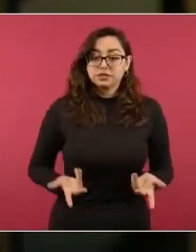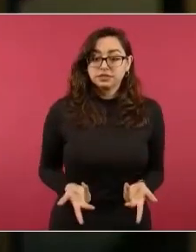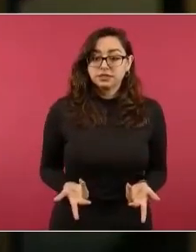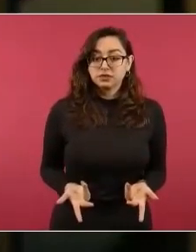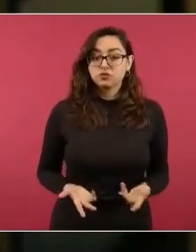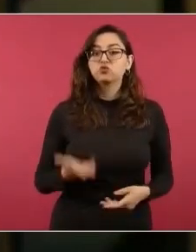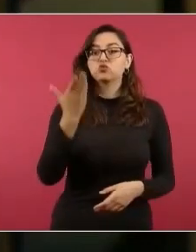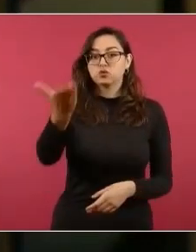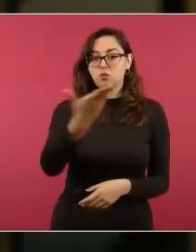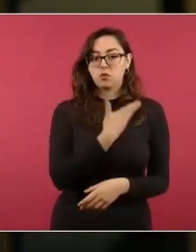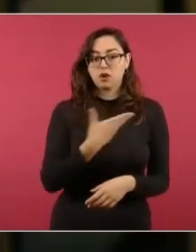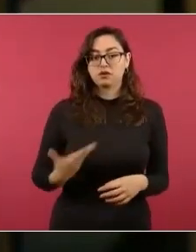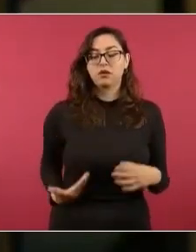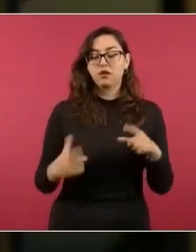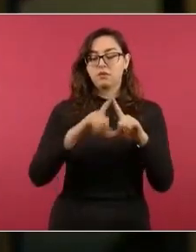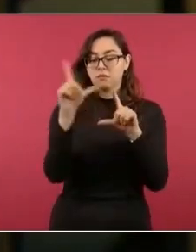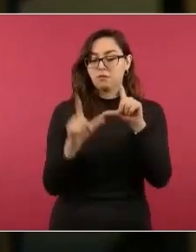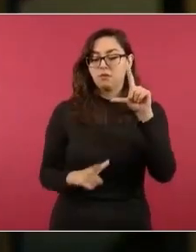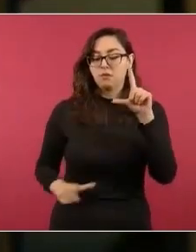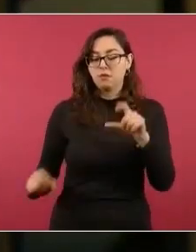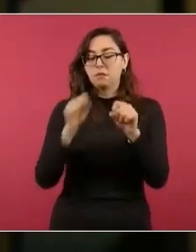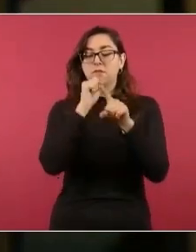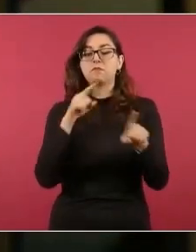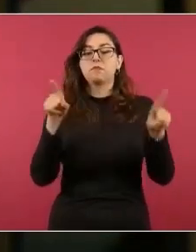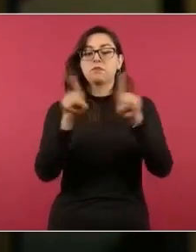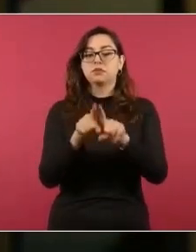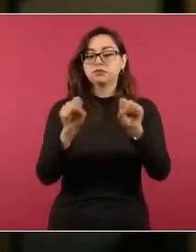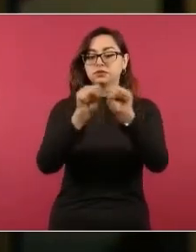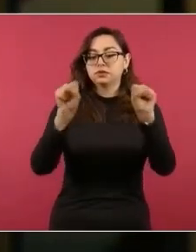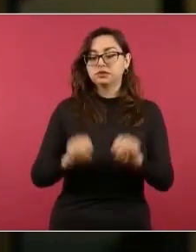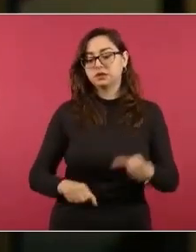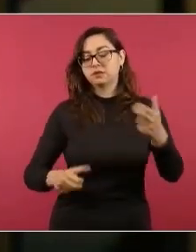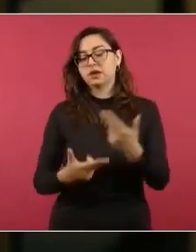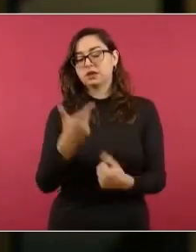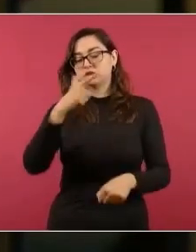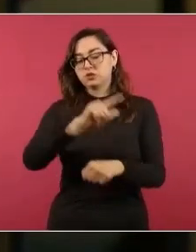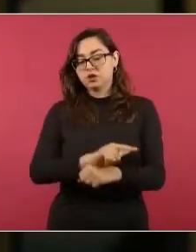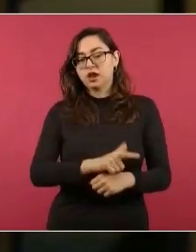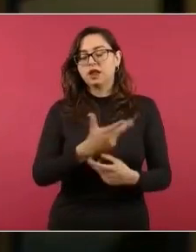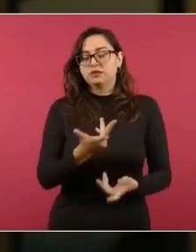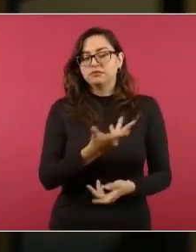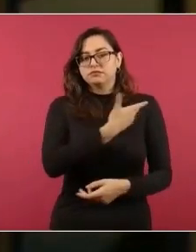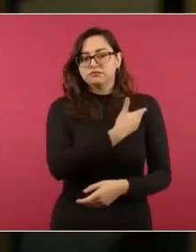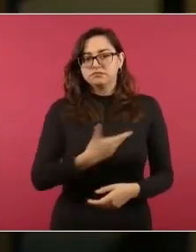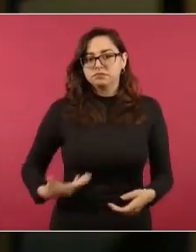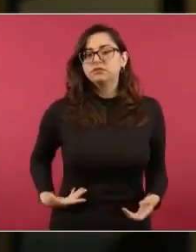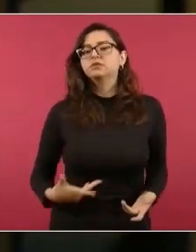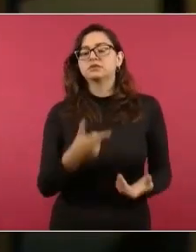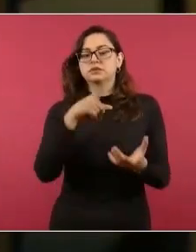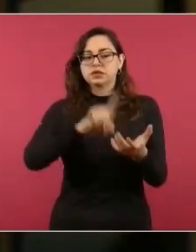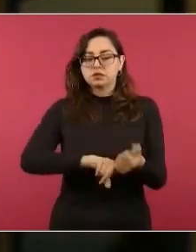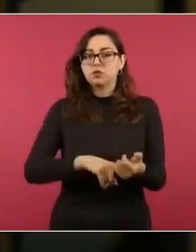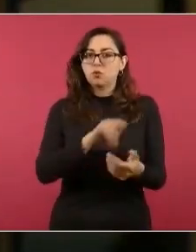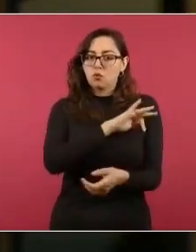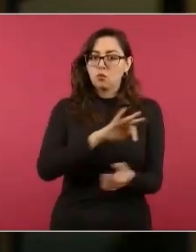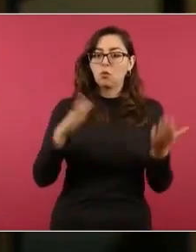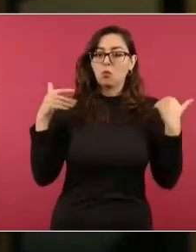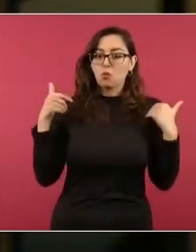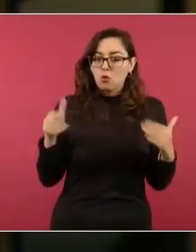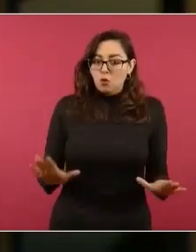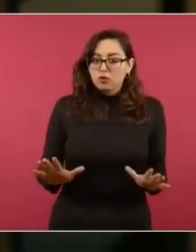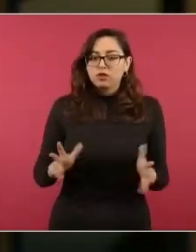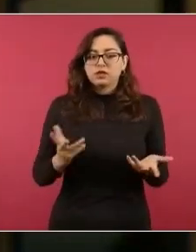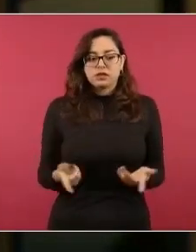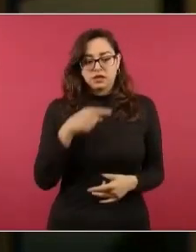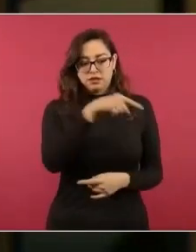Sistema Nacional de Atención a Víctimas, podría concertar con estas instituciones a que le reembolsen a la